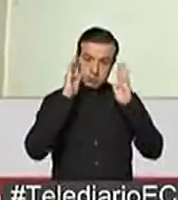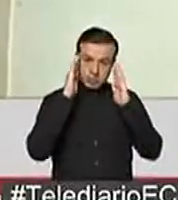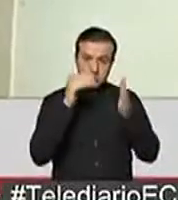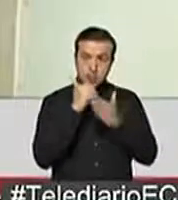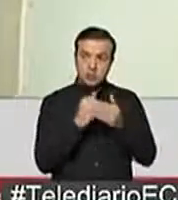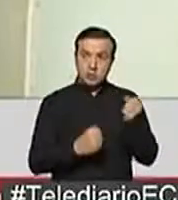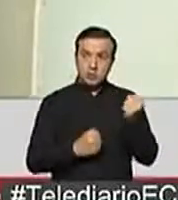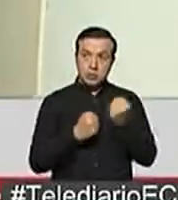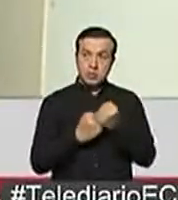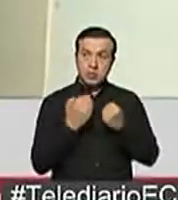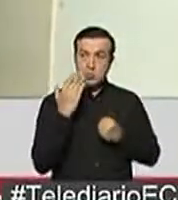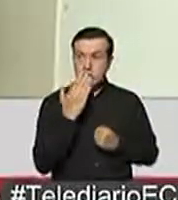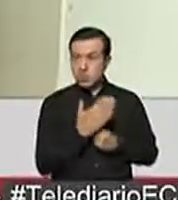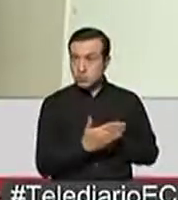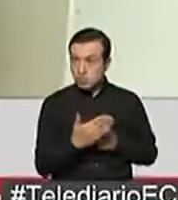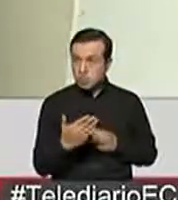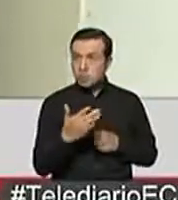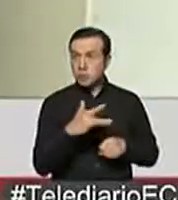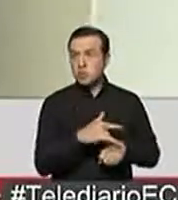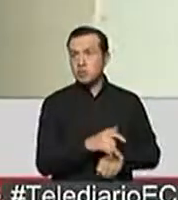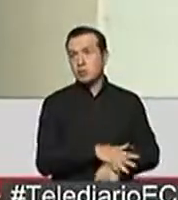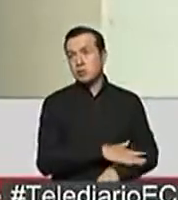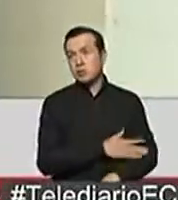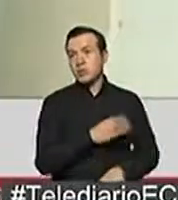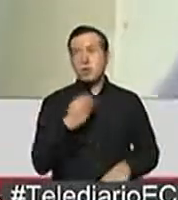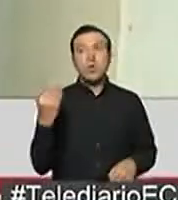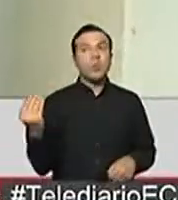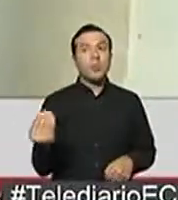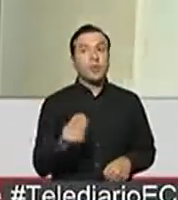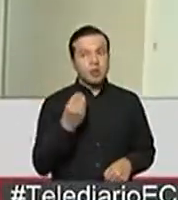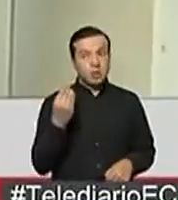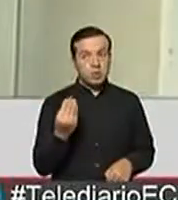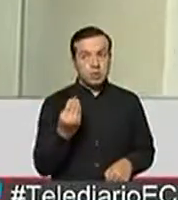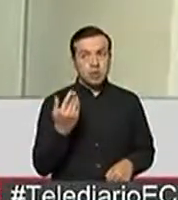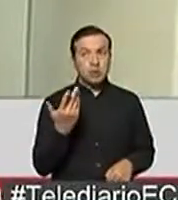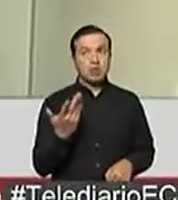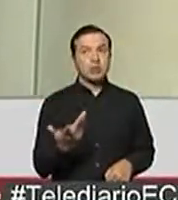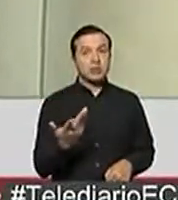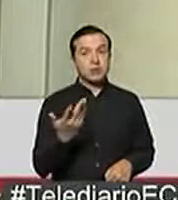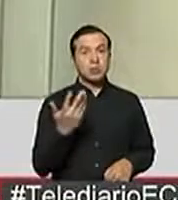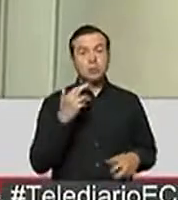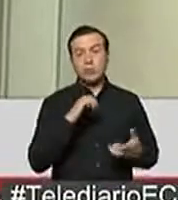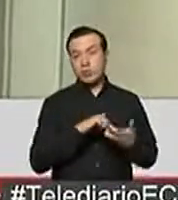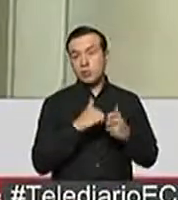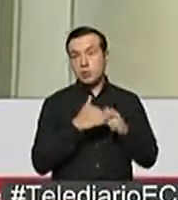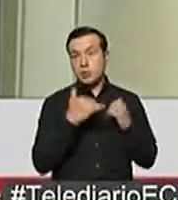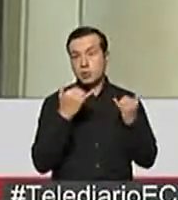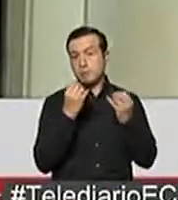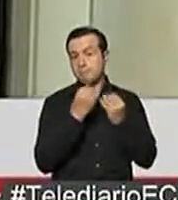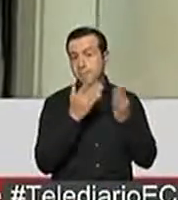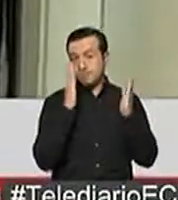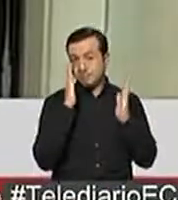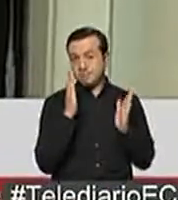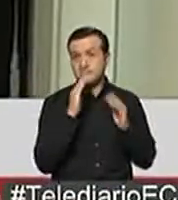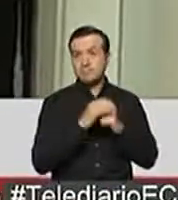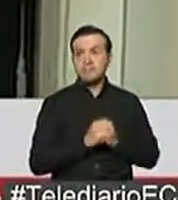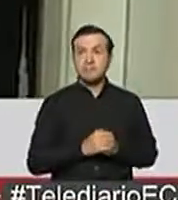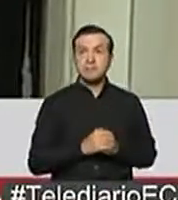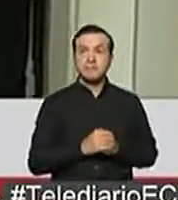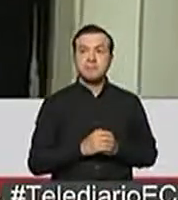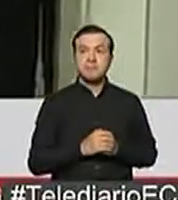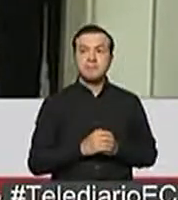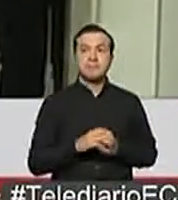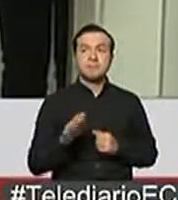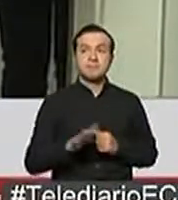permitirá concientizar en los adolescentes para disminuir un poco el problema que está sucediendo. Básicamente, en